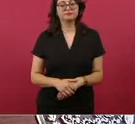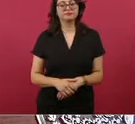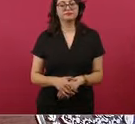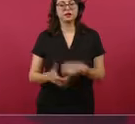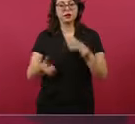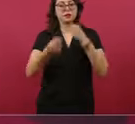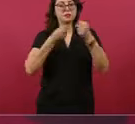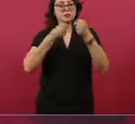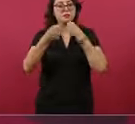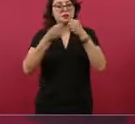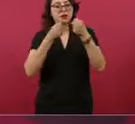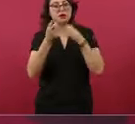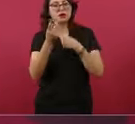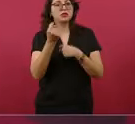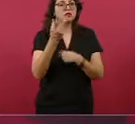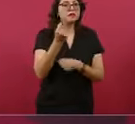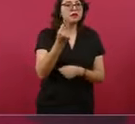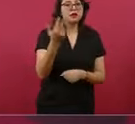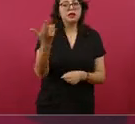comentaristas de radio